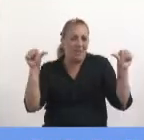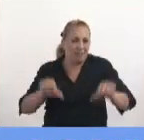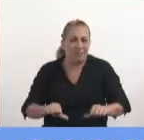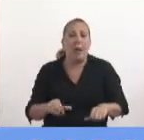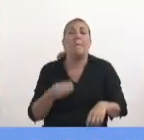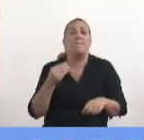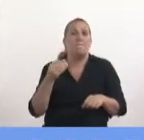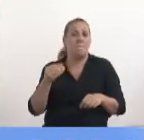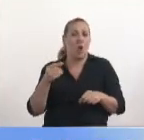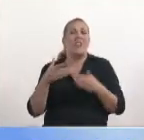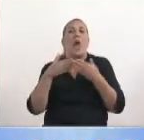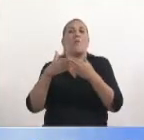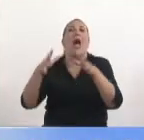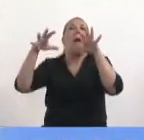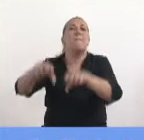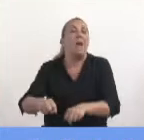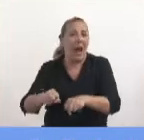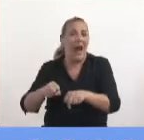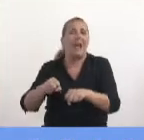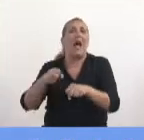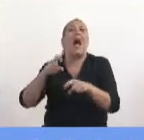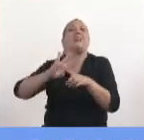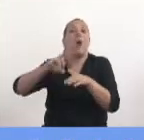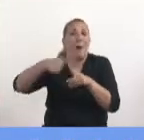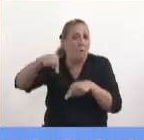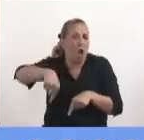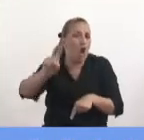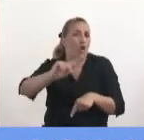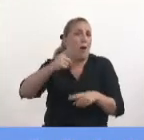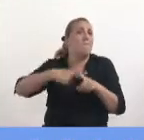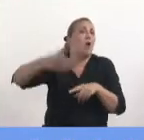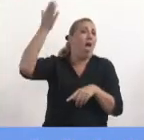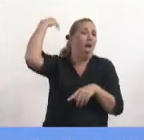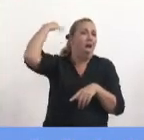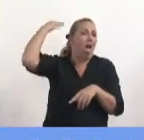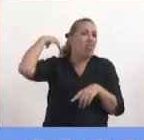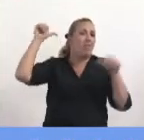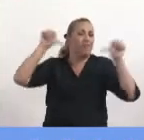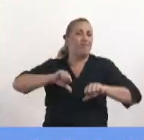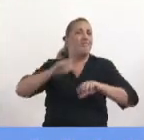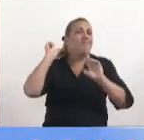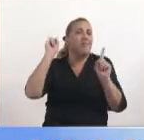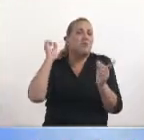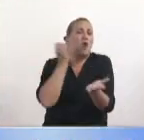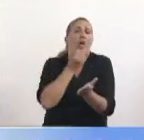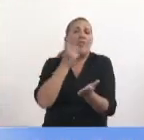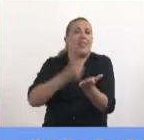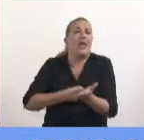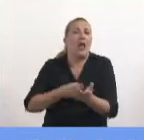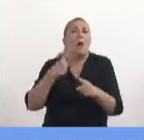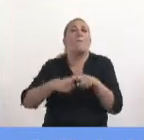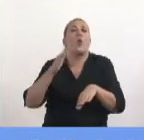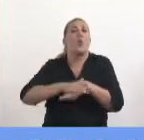se embarga por deudas que vienen de ahora, sino por ese default que se declaró como consecuencia de